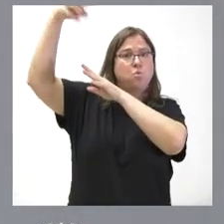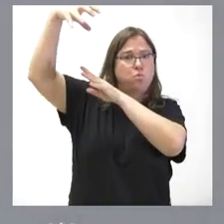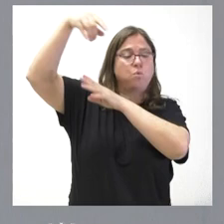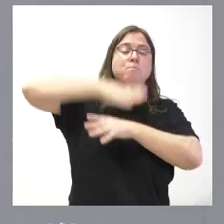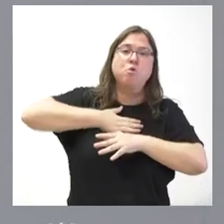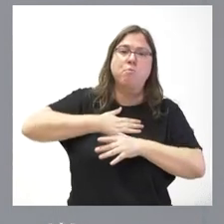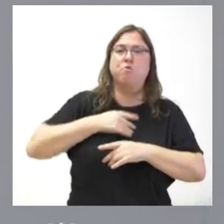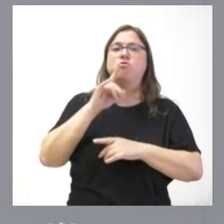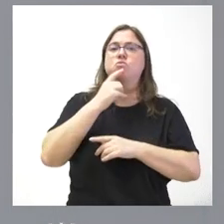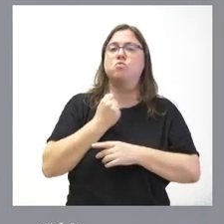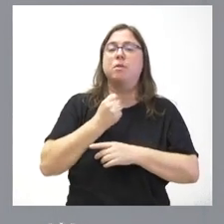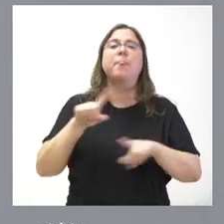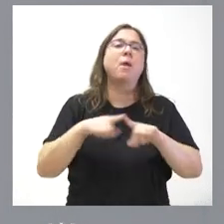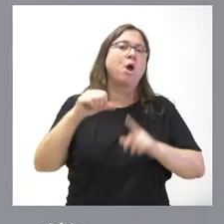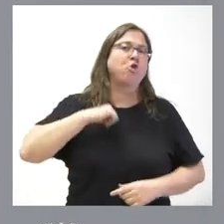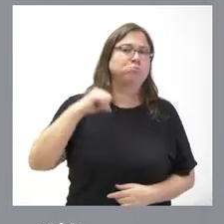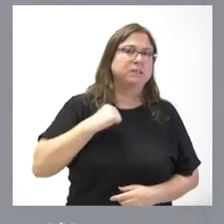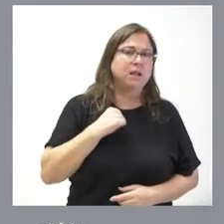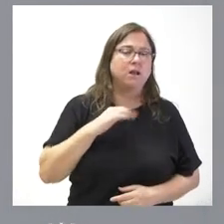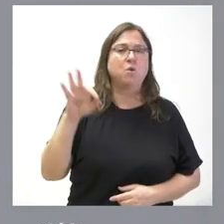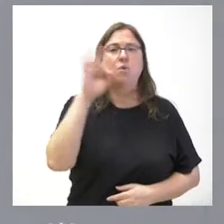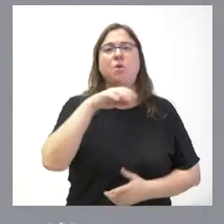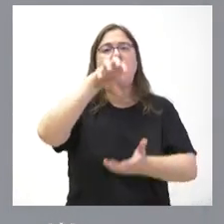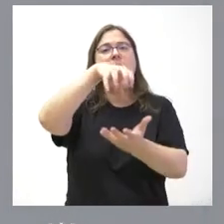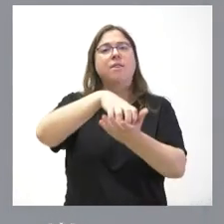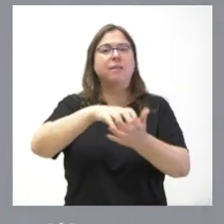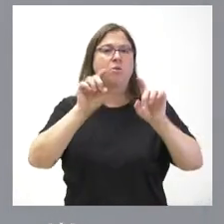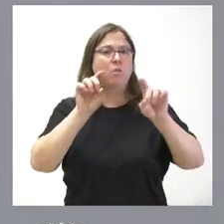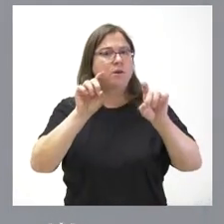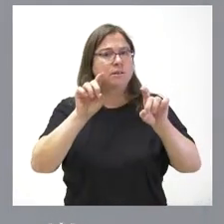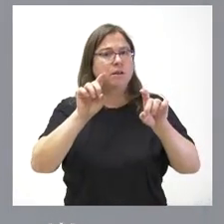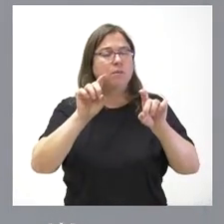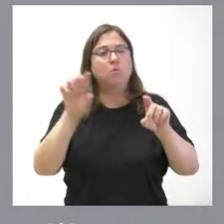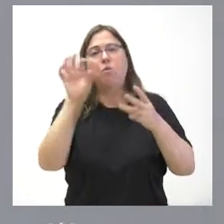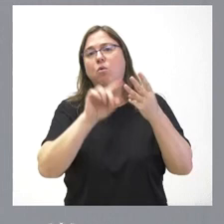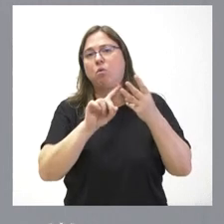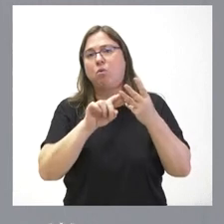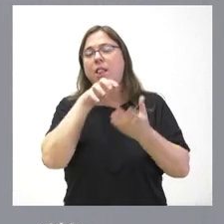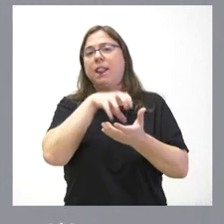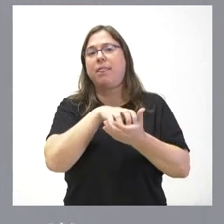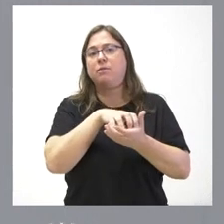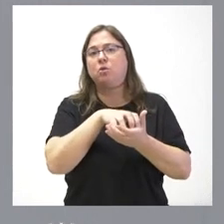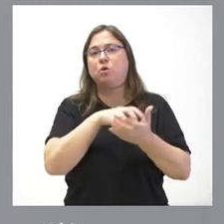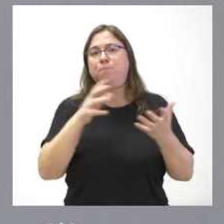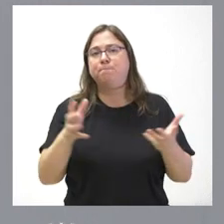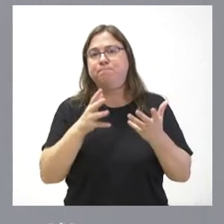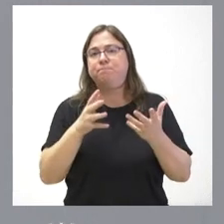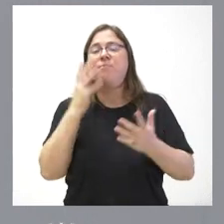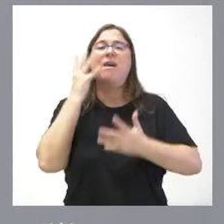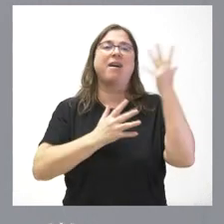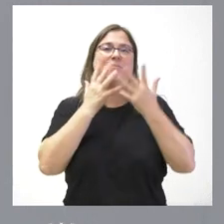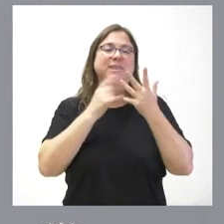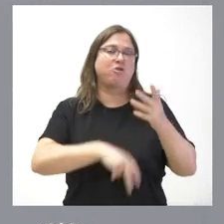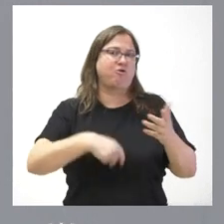León bien sea hospitales bien sea centros educativos bien sea centros de administración de